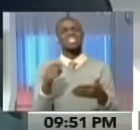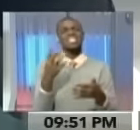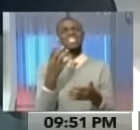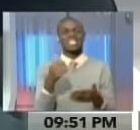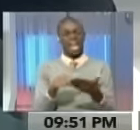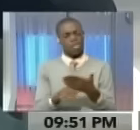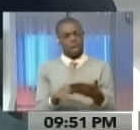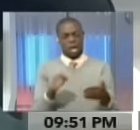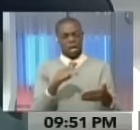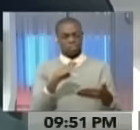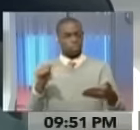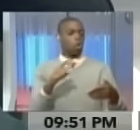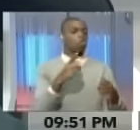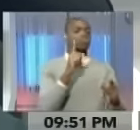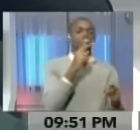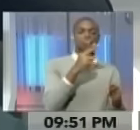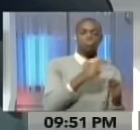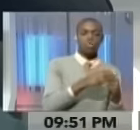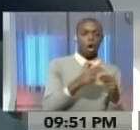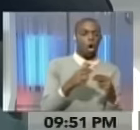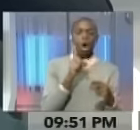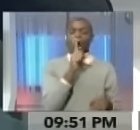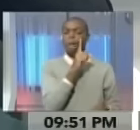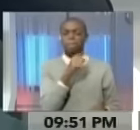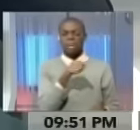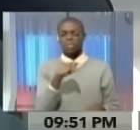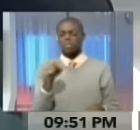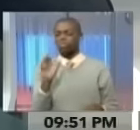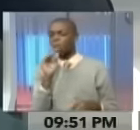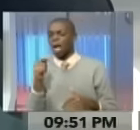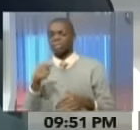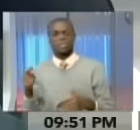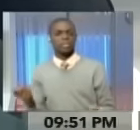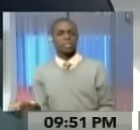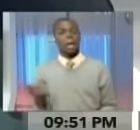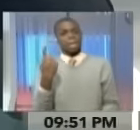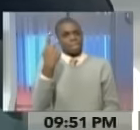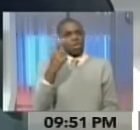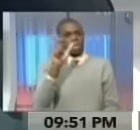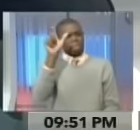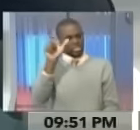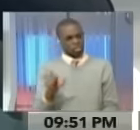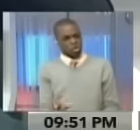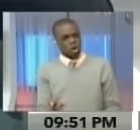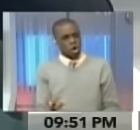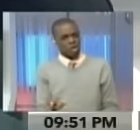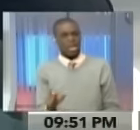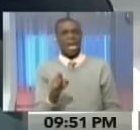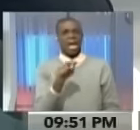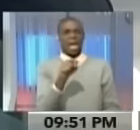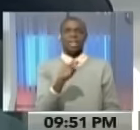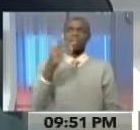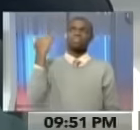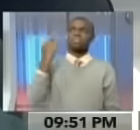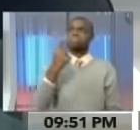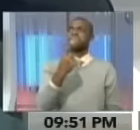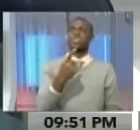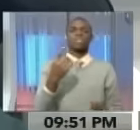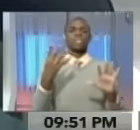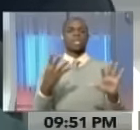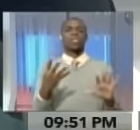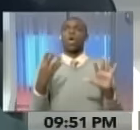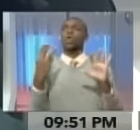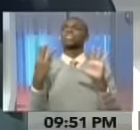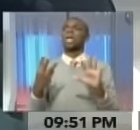tienen el número o porque no coinciden con el nombre pero es muy difícil que una persona que haya fallecido incluso una persona que nació en 1898